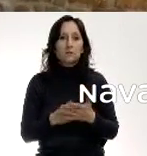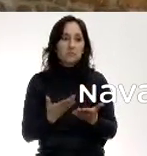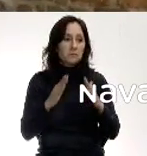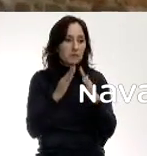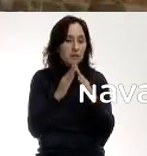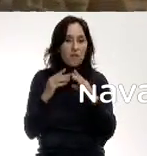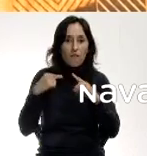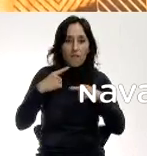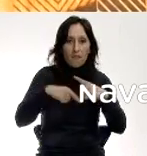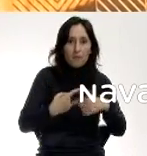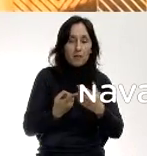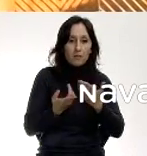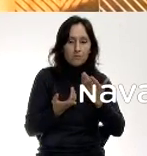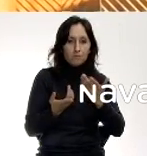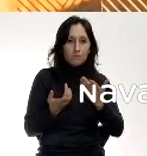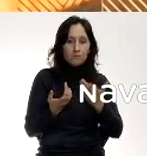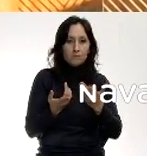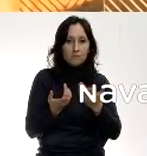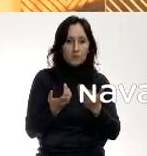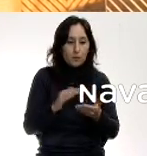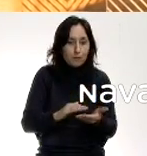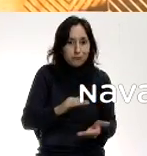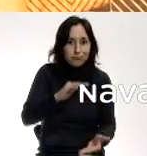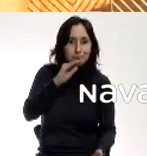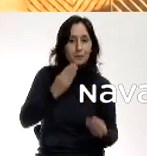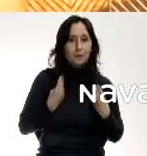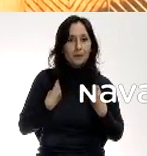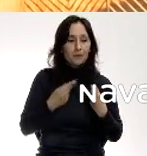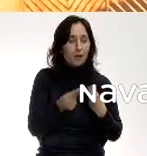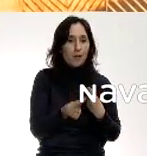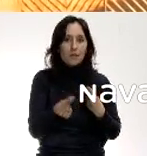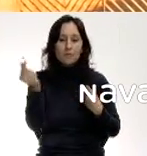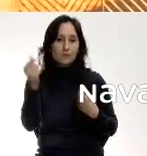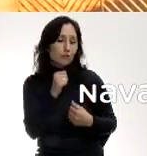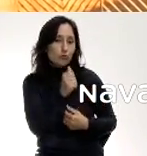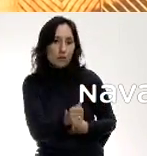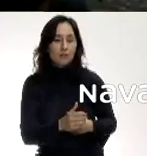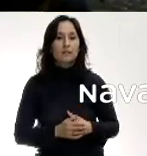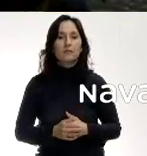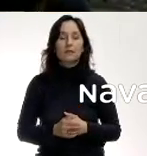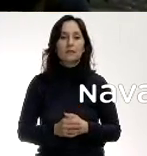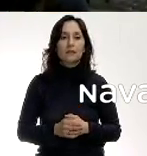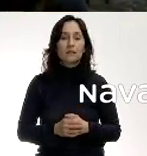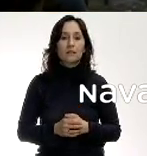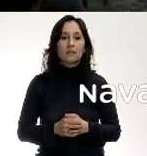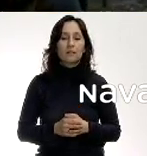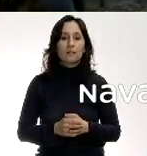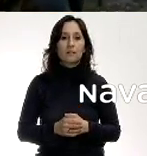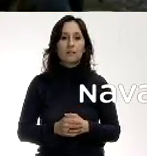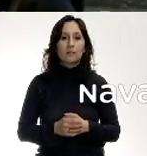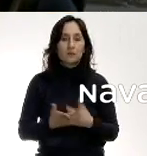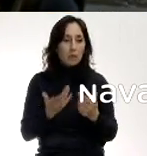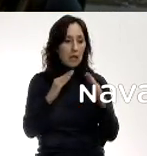familiar, que han vivido desde pequeños y pues no se han querido ir de su casa. De hecho están todas las